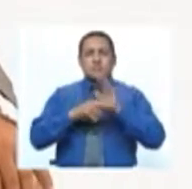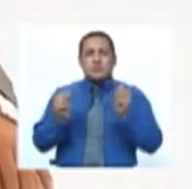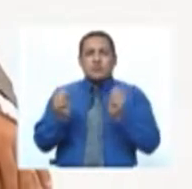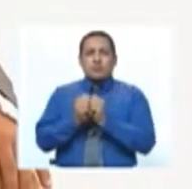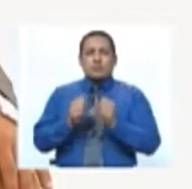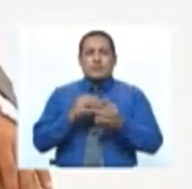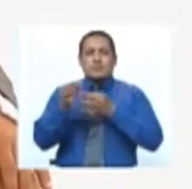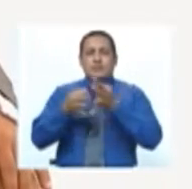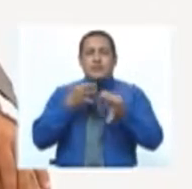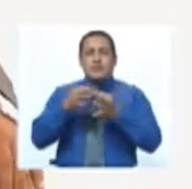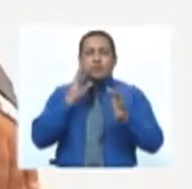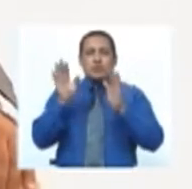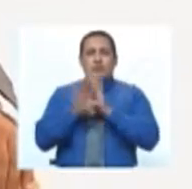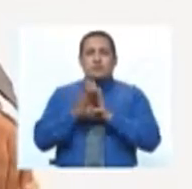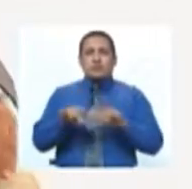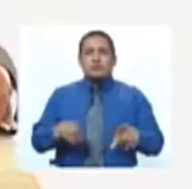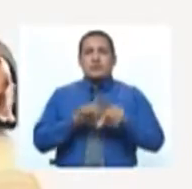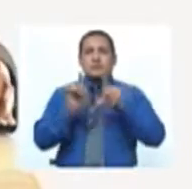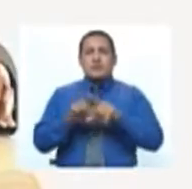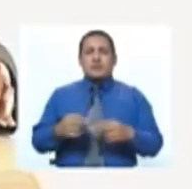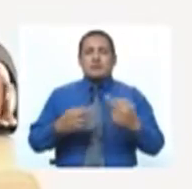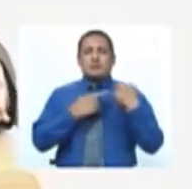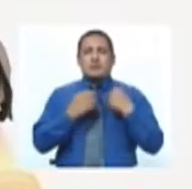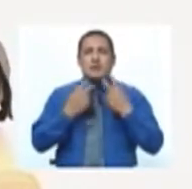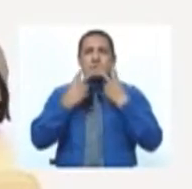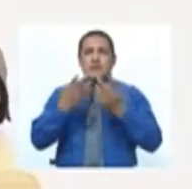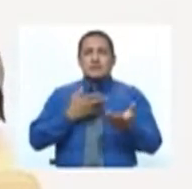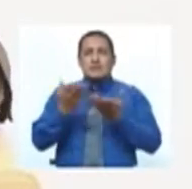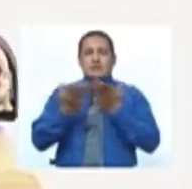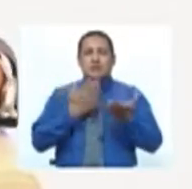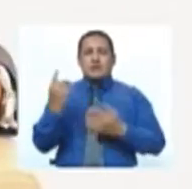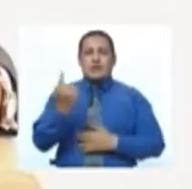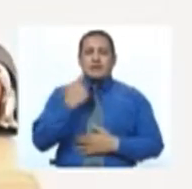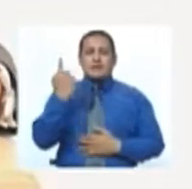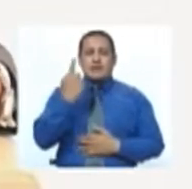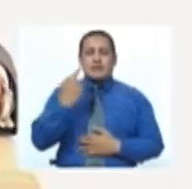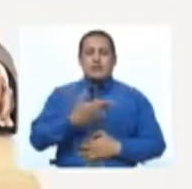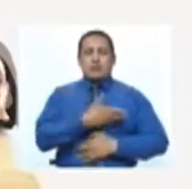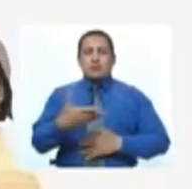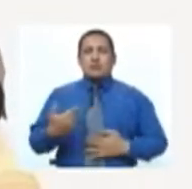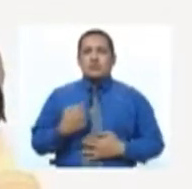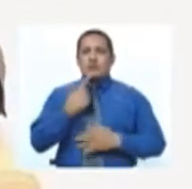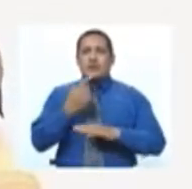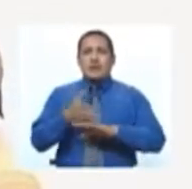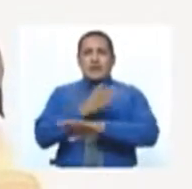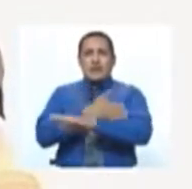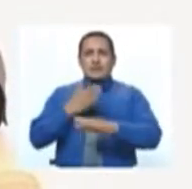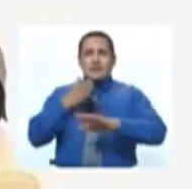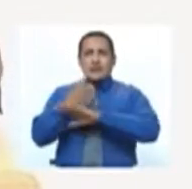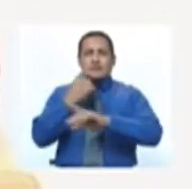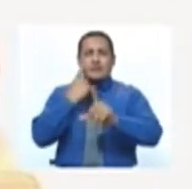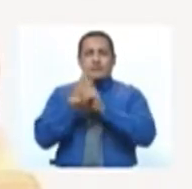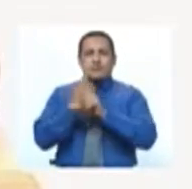conexas, señalan que los funcionarios y servidores en general que hayan intervenido directa o